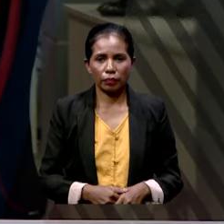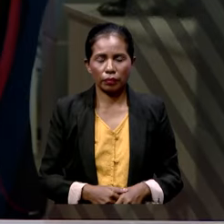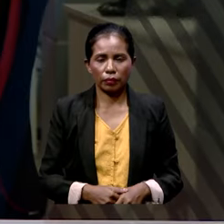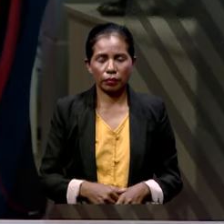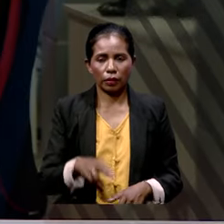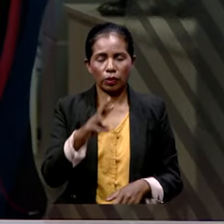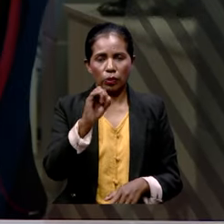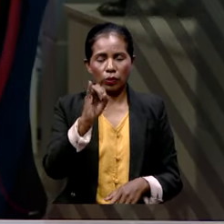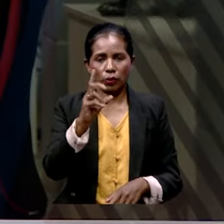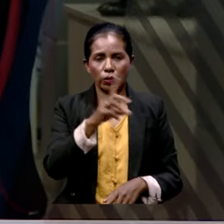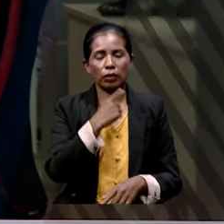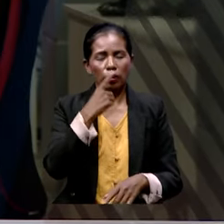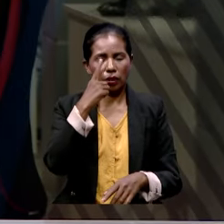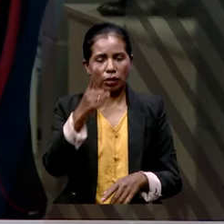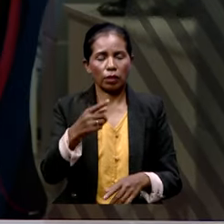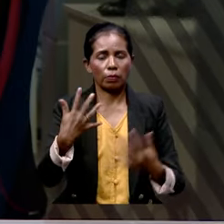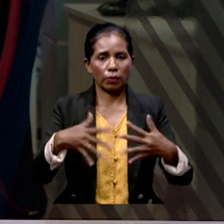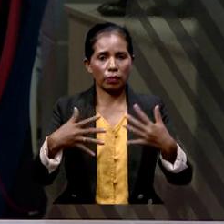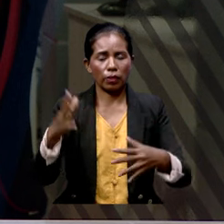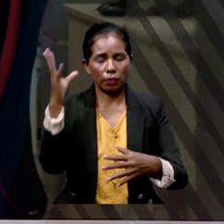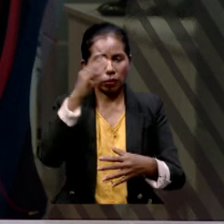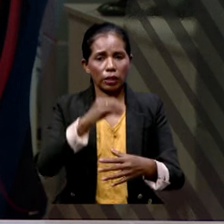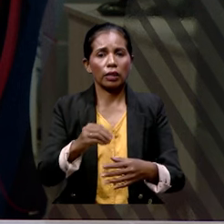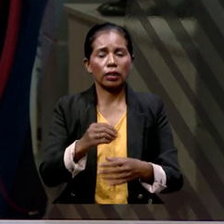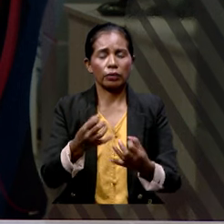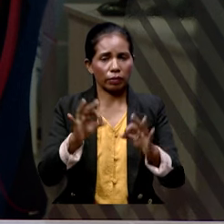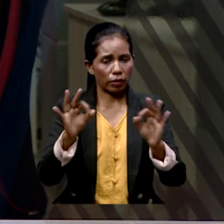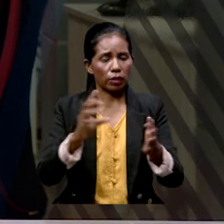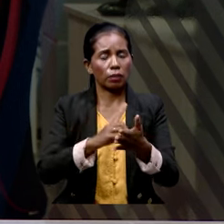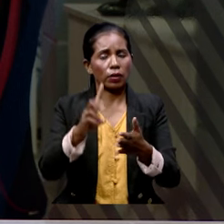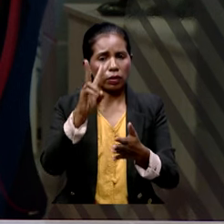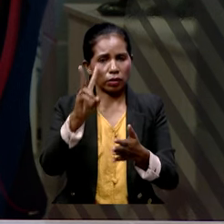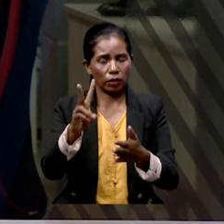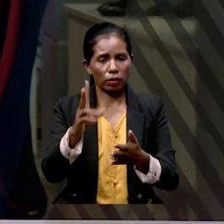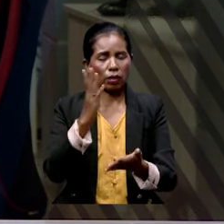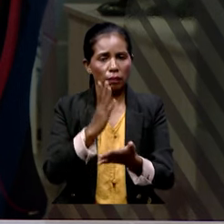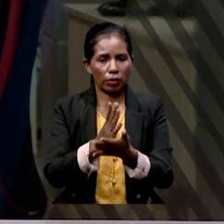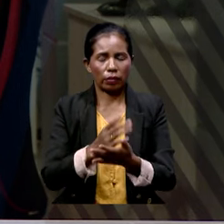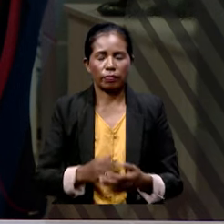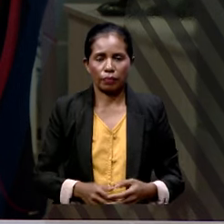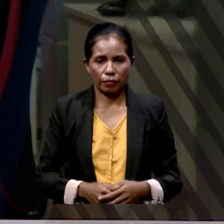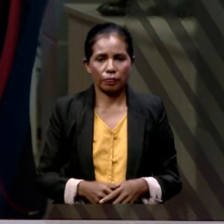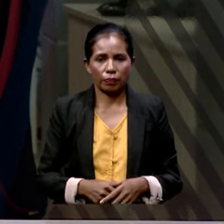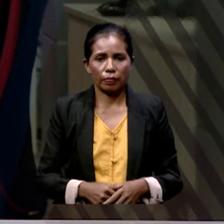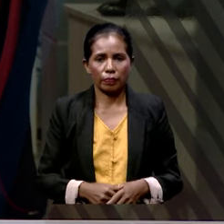Rusia tete conflicto y Ucrania se termine y es semana rua ni laran care constituyente para ni apoyo.